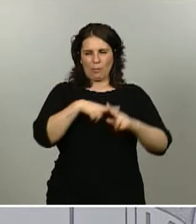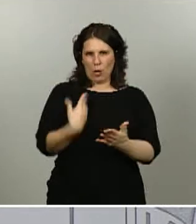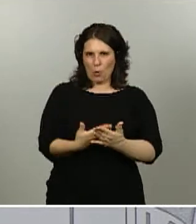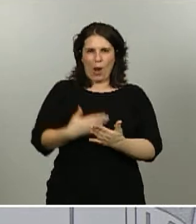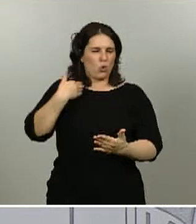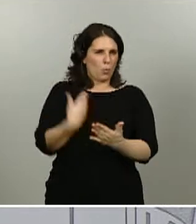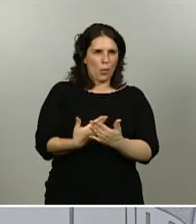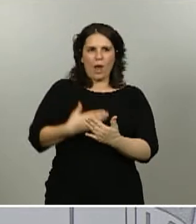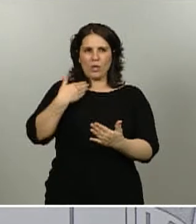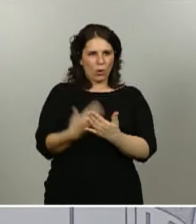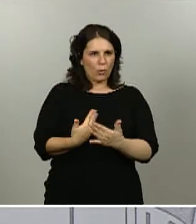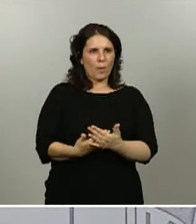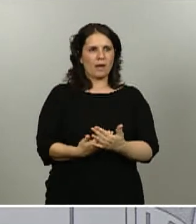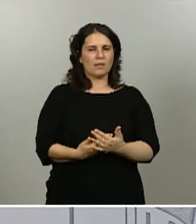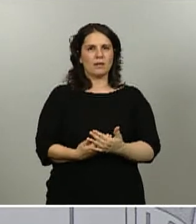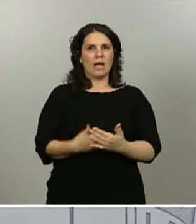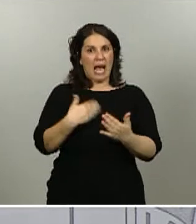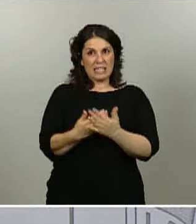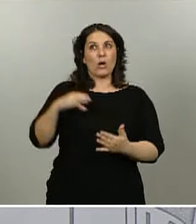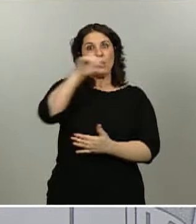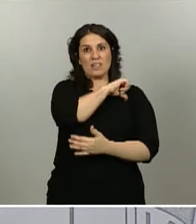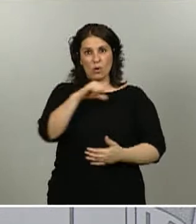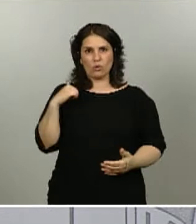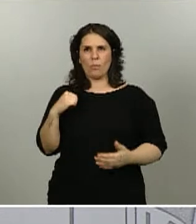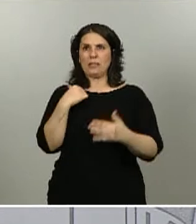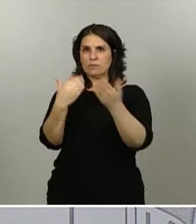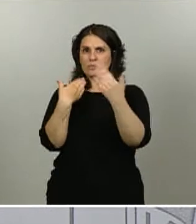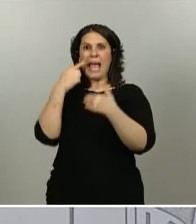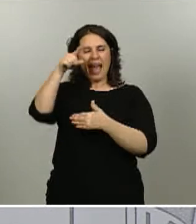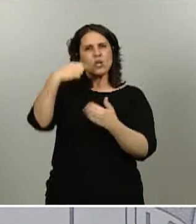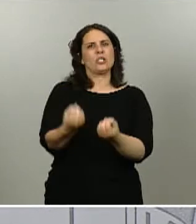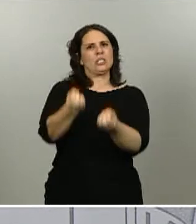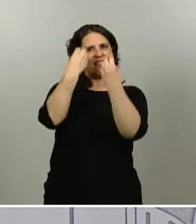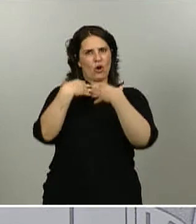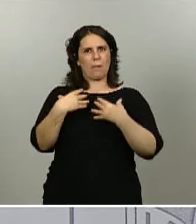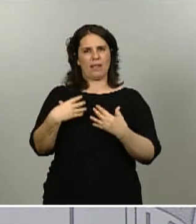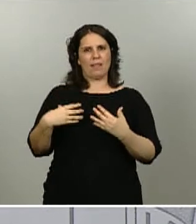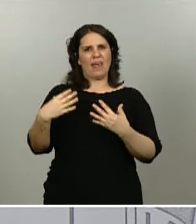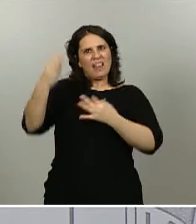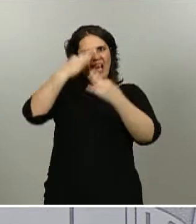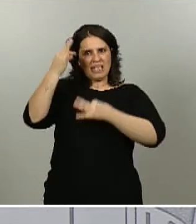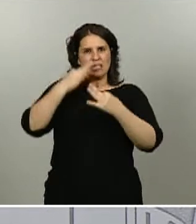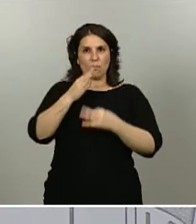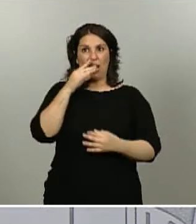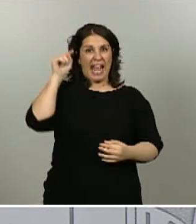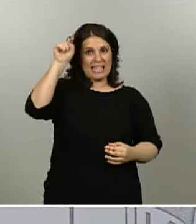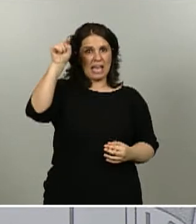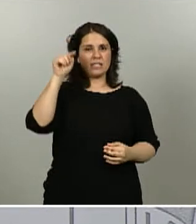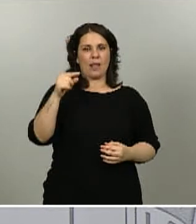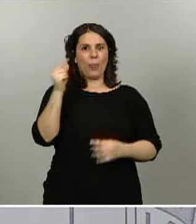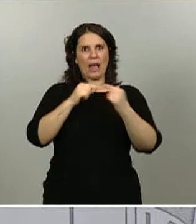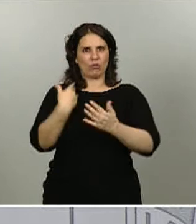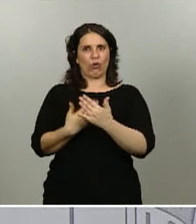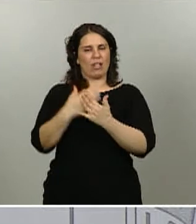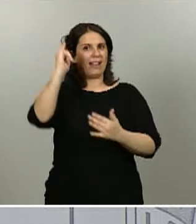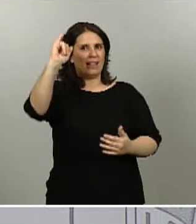comunidades autónomas, y de hecho son las comunidades autónomas quienes nos informan de todos estos detalles, porque son ellas las que tienen los datos y por lo tanto las que nos los